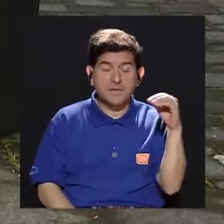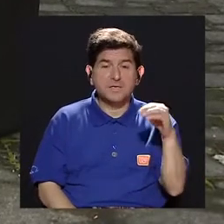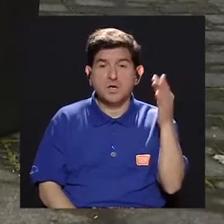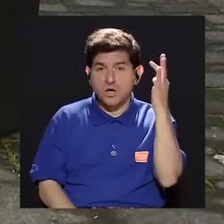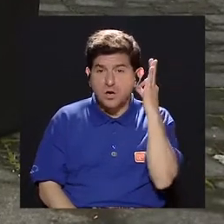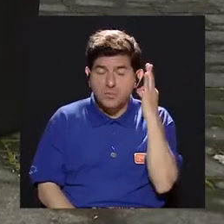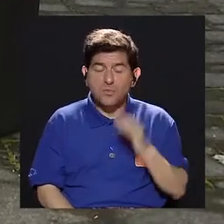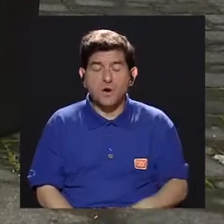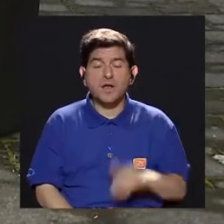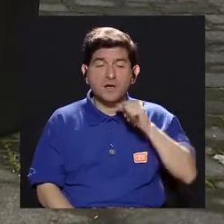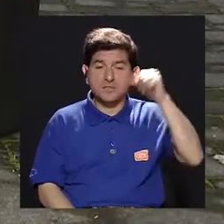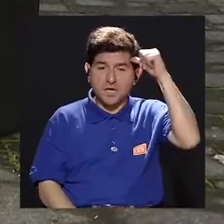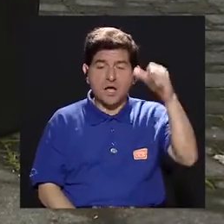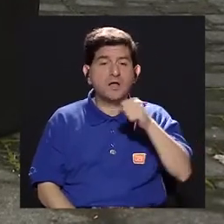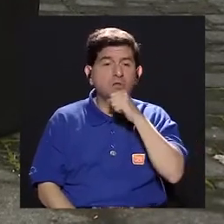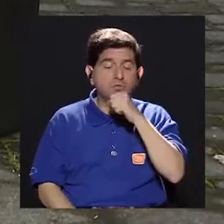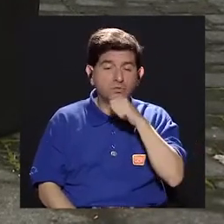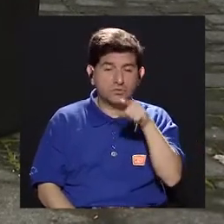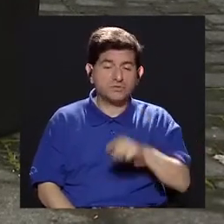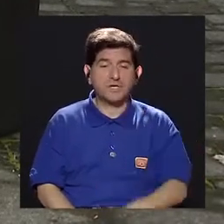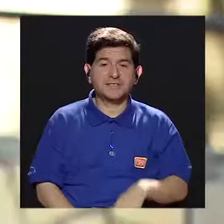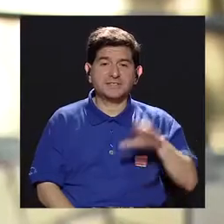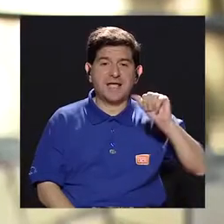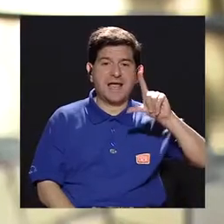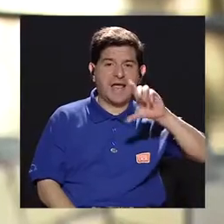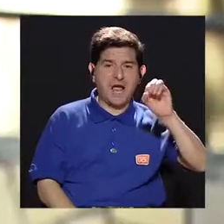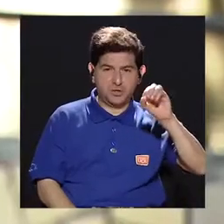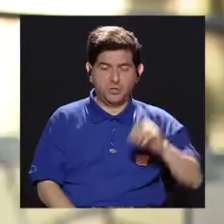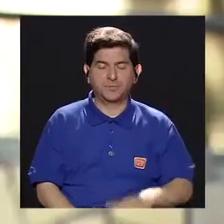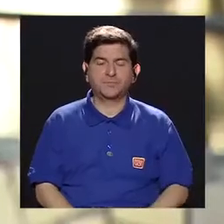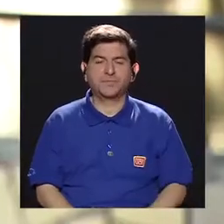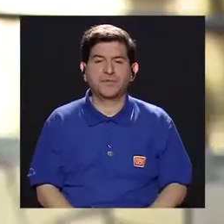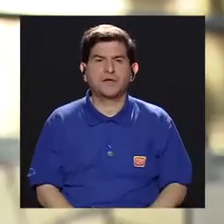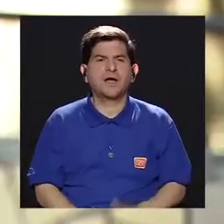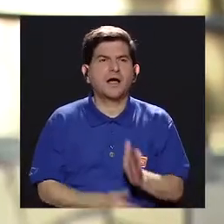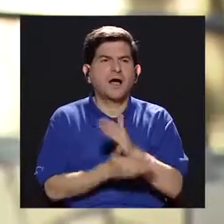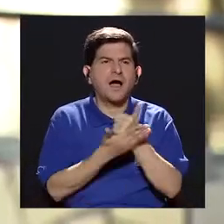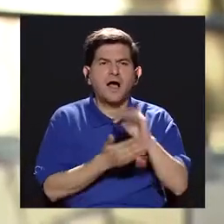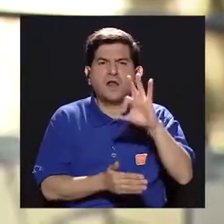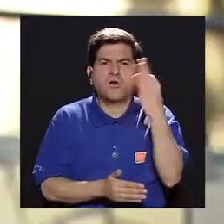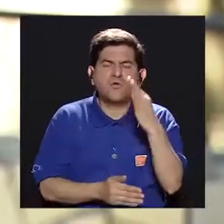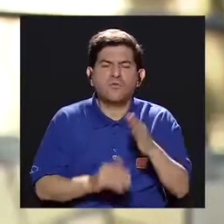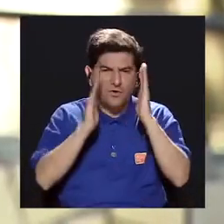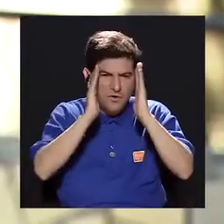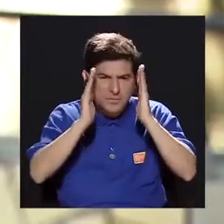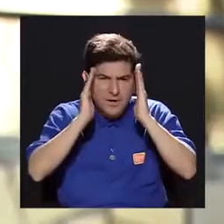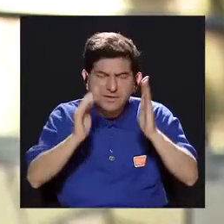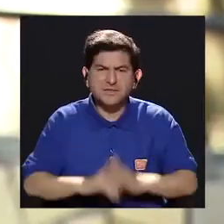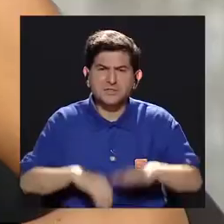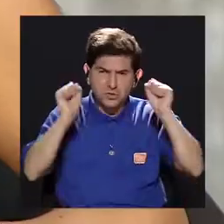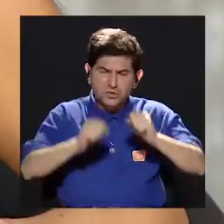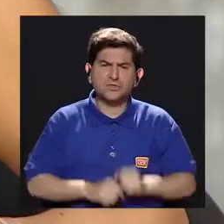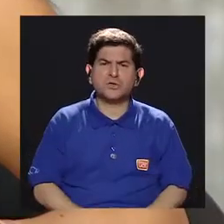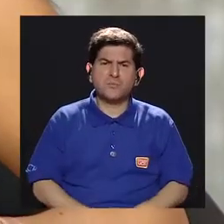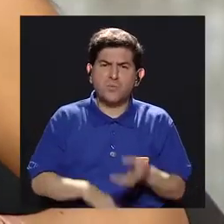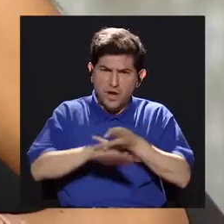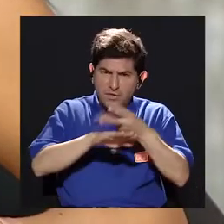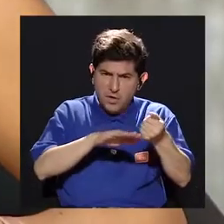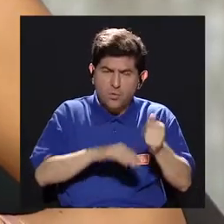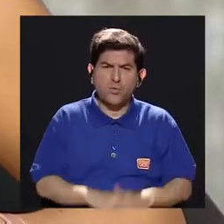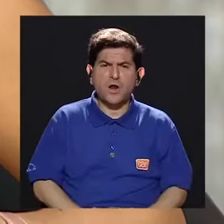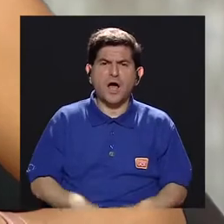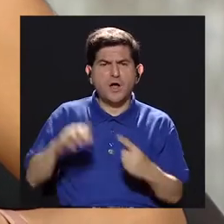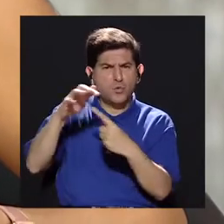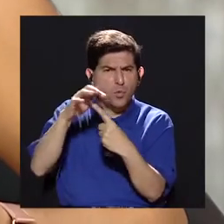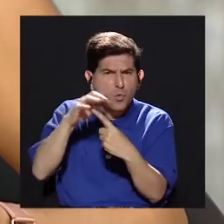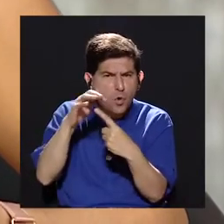las mujeres adultas mayores. Vanessa, ¿hay alguna forma de tratar esto y se llega a curar? Digamos, ¿se llega a curar